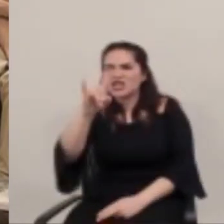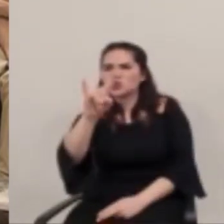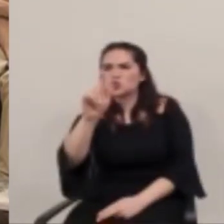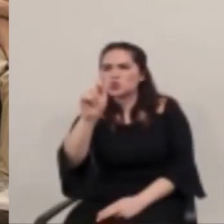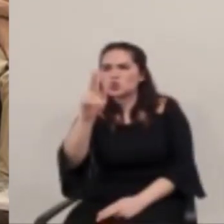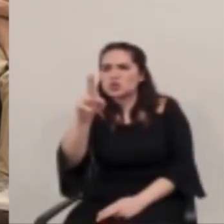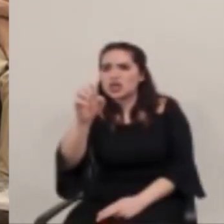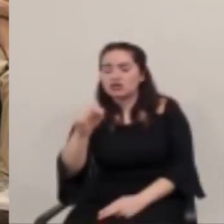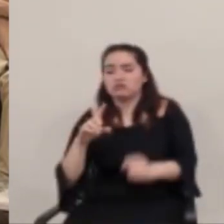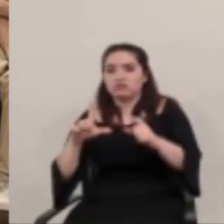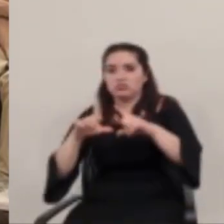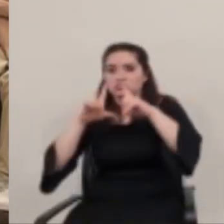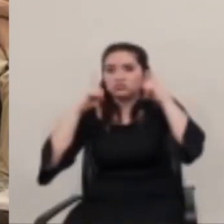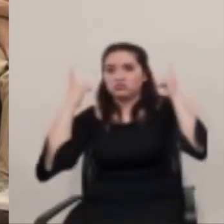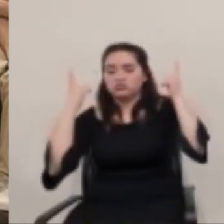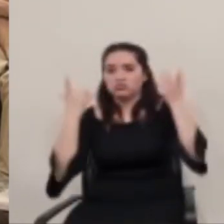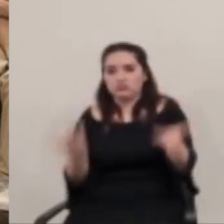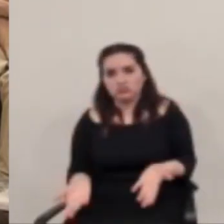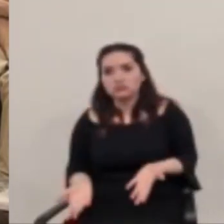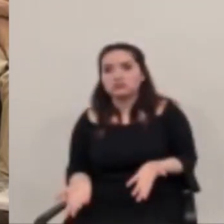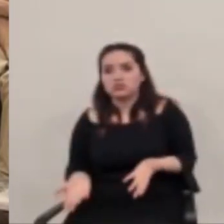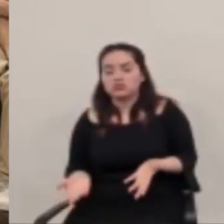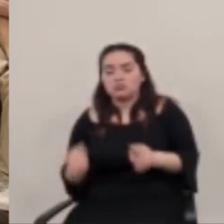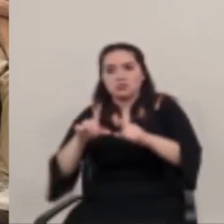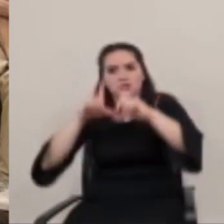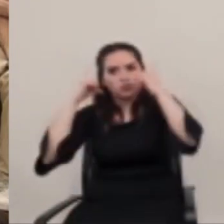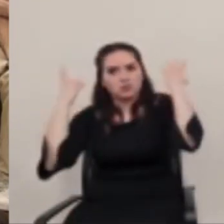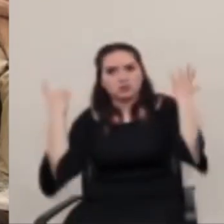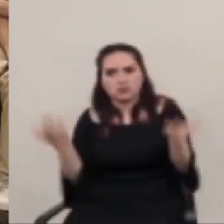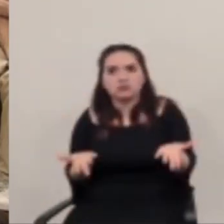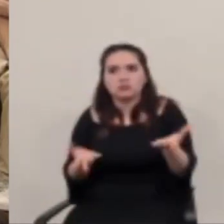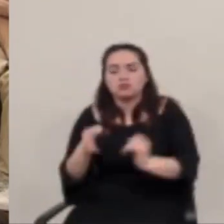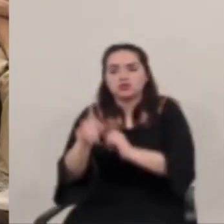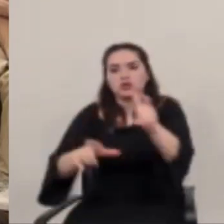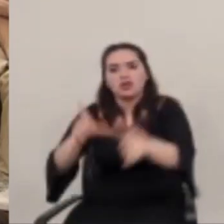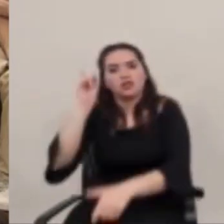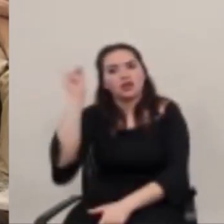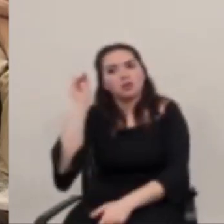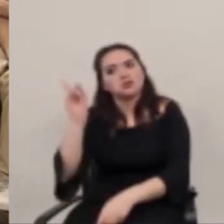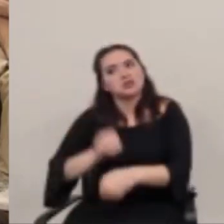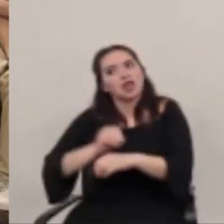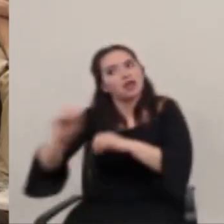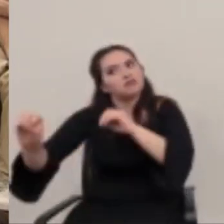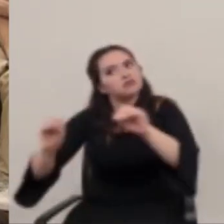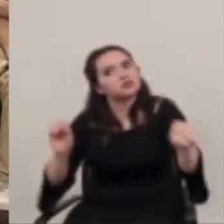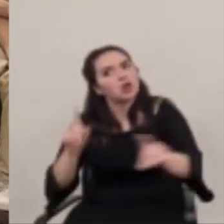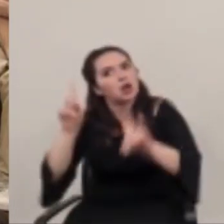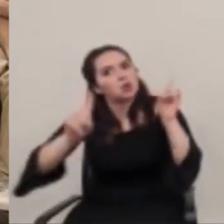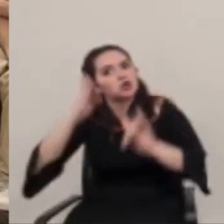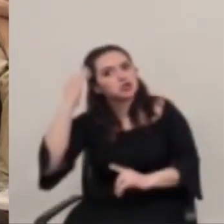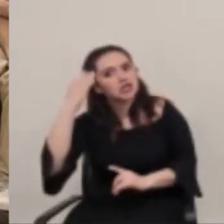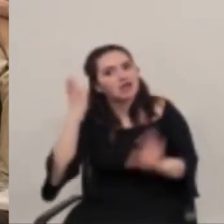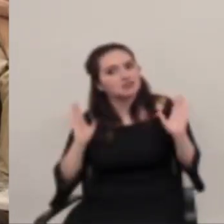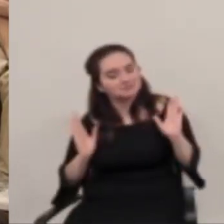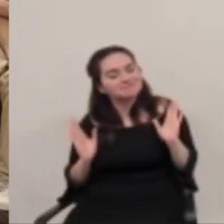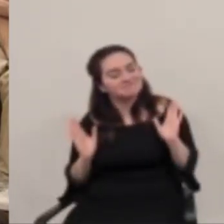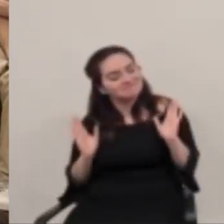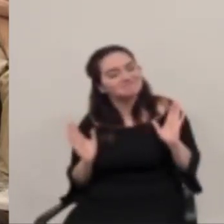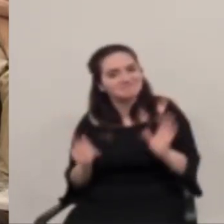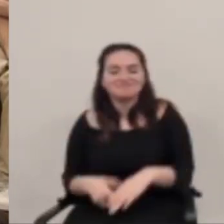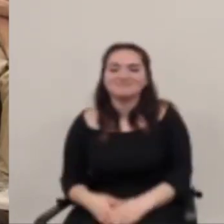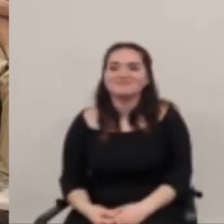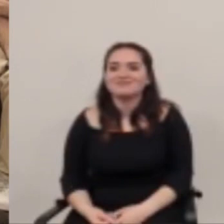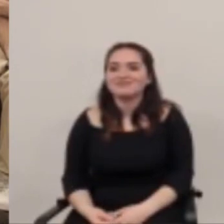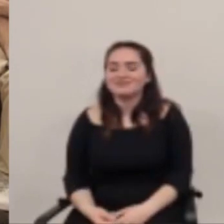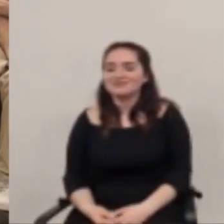bueno, claro, pues existe el Kama Sutra, ¿por qué no el Silla Sutra, por ejemplo? Les paso un dato por si alguno no sabe. Después les cuento. Pero en el fondo